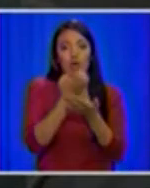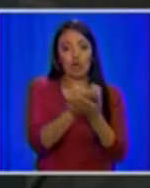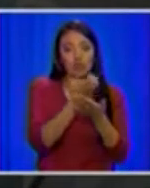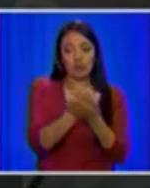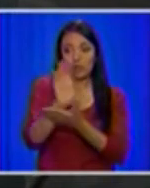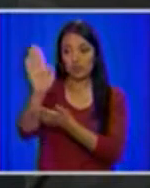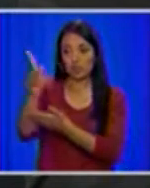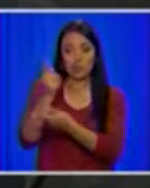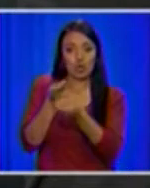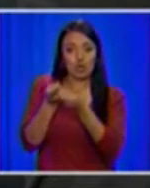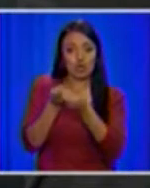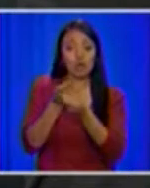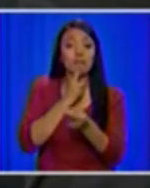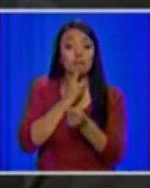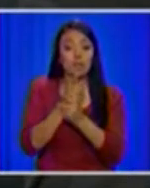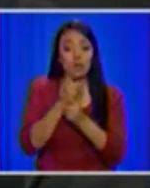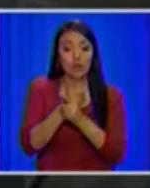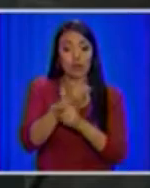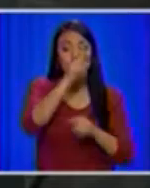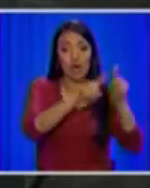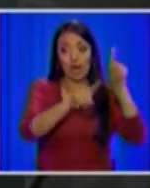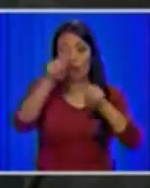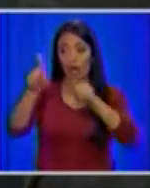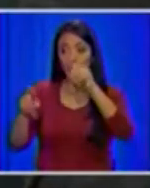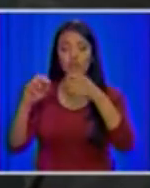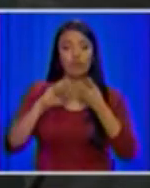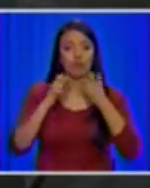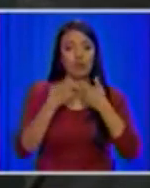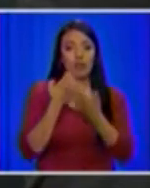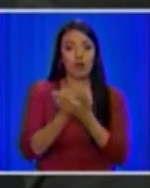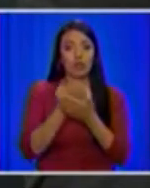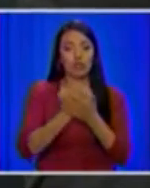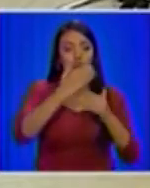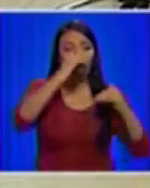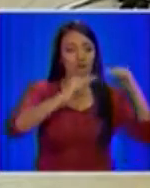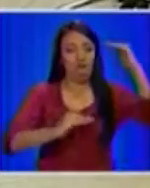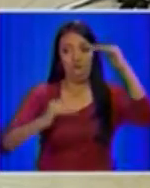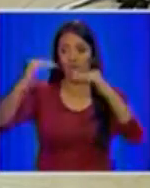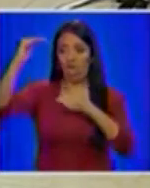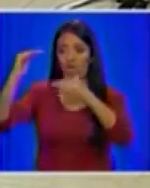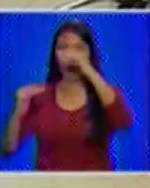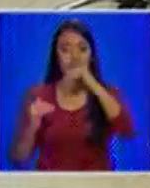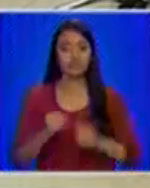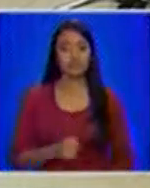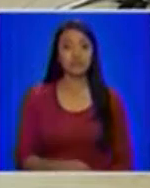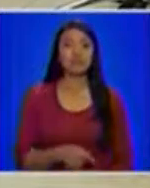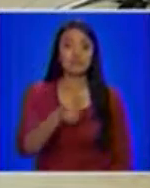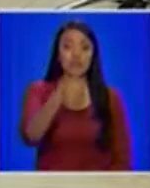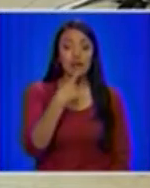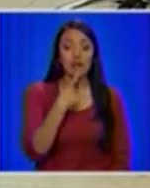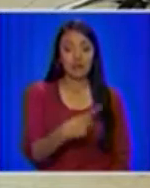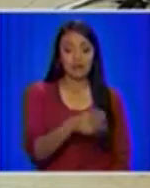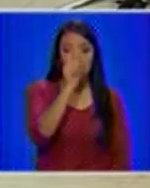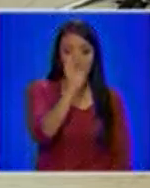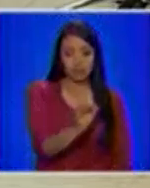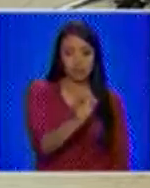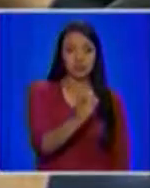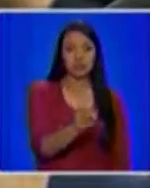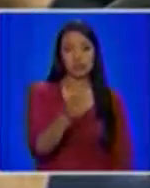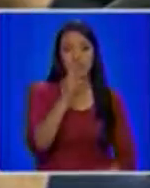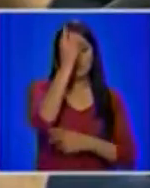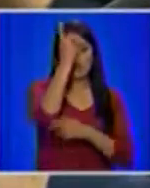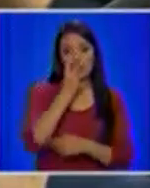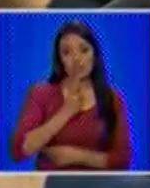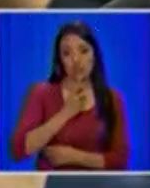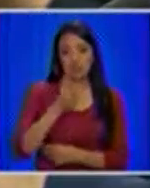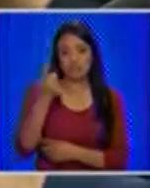control lo cual causó grave inestabilidad económica dentro de las instituciones públicas es una de las conclusiones determinantes que consideró el